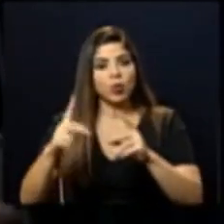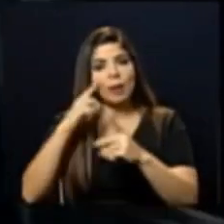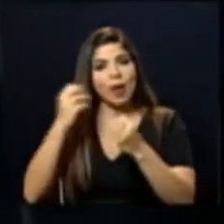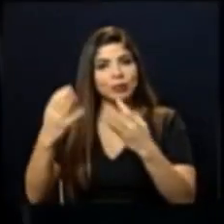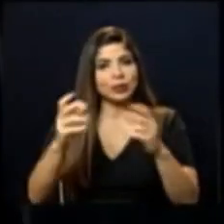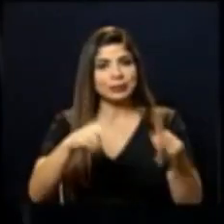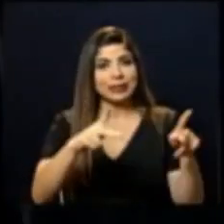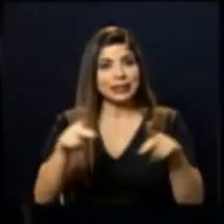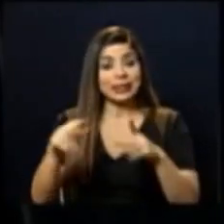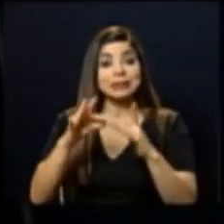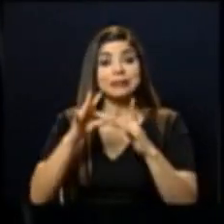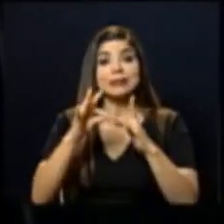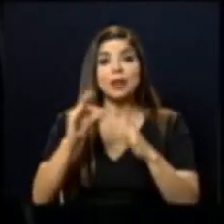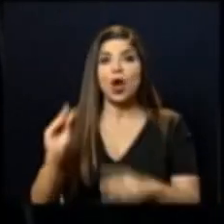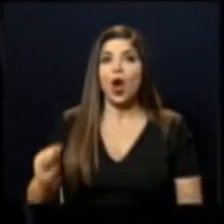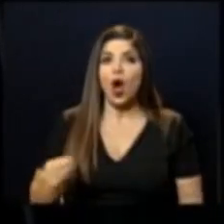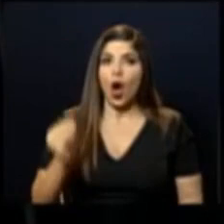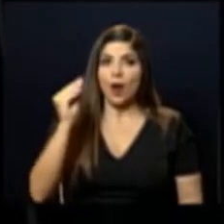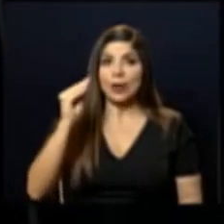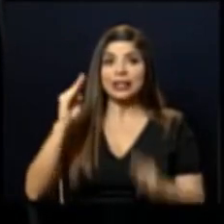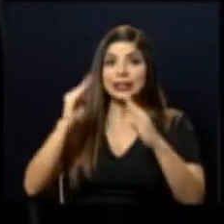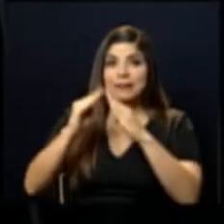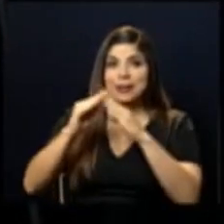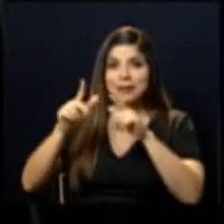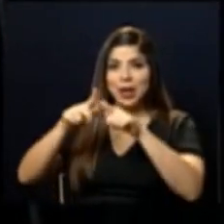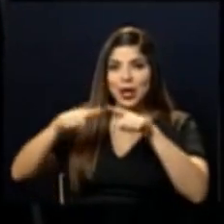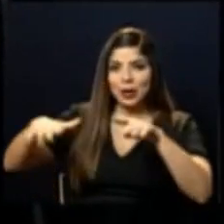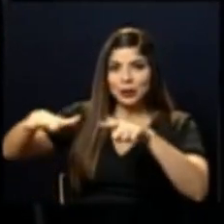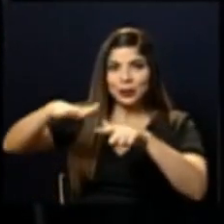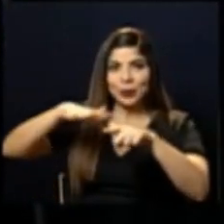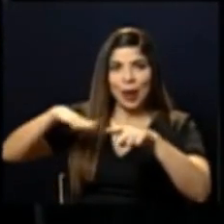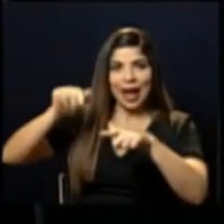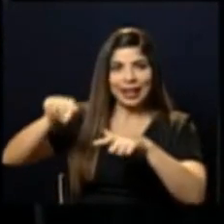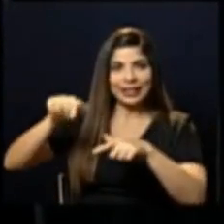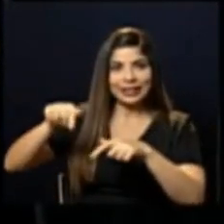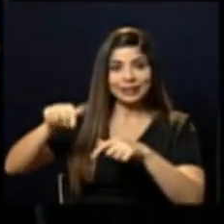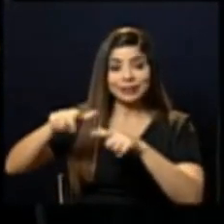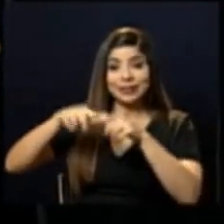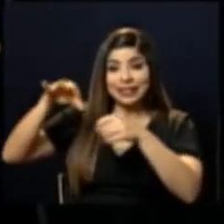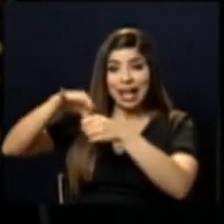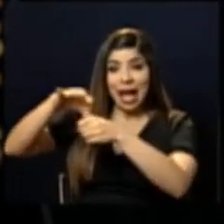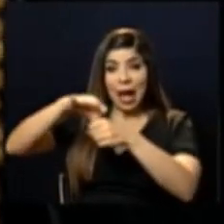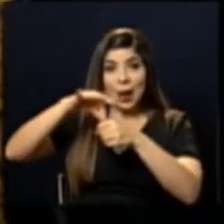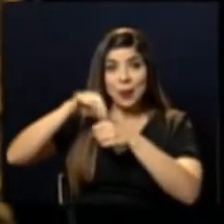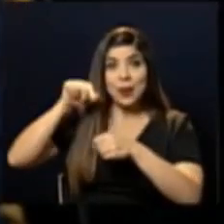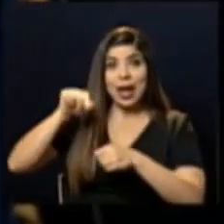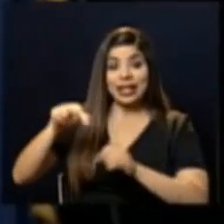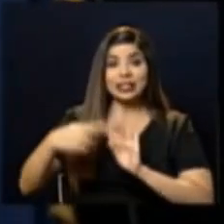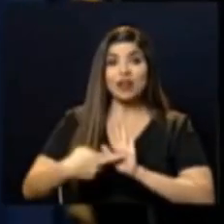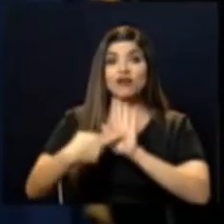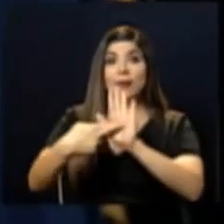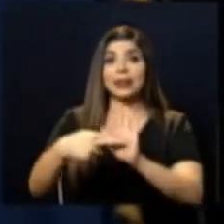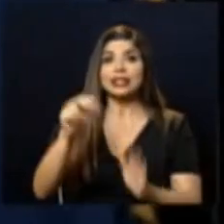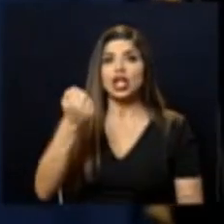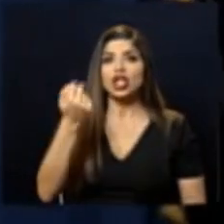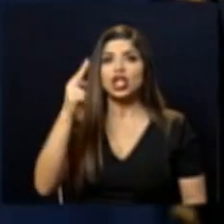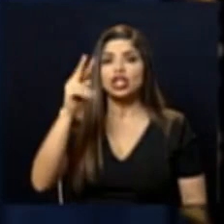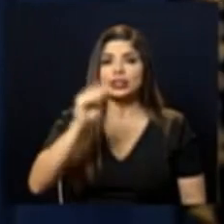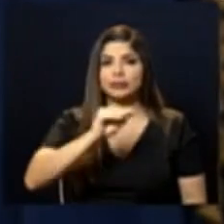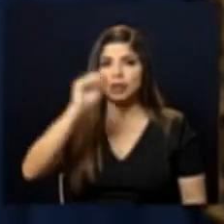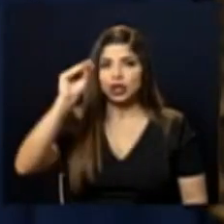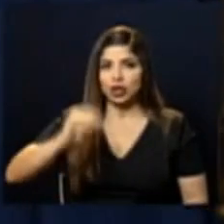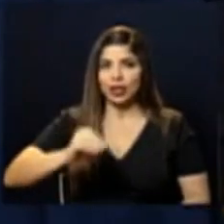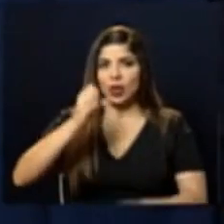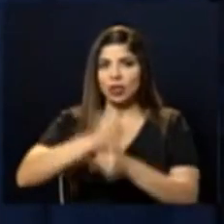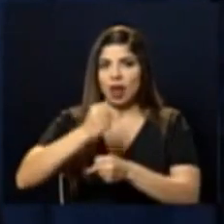personas, especialmente jóvenes de las regiones. El sector agropecuario representa hoy el 12% del